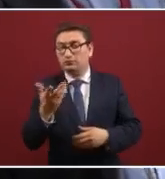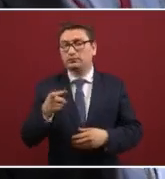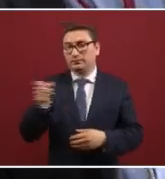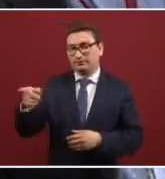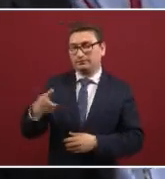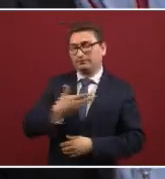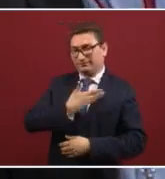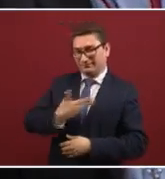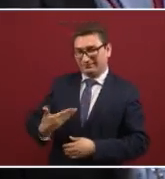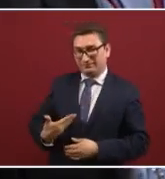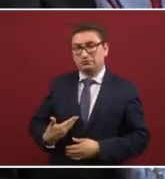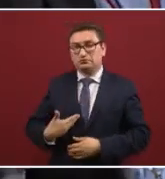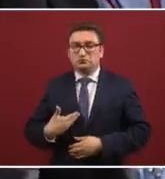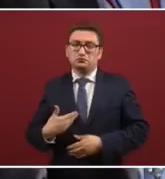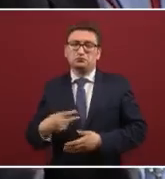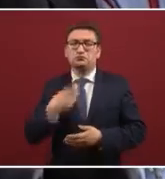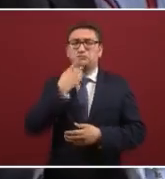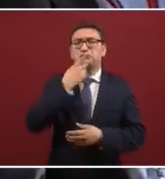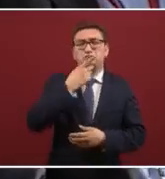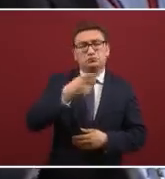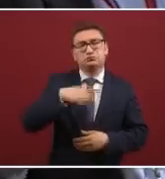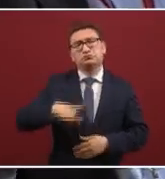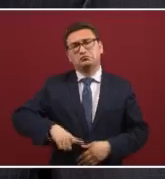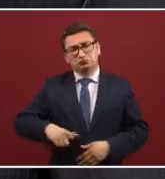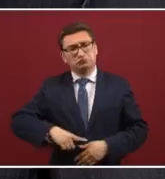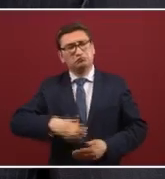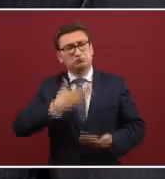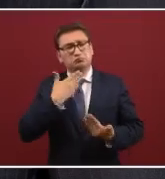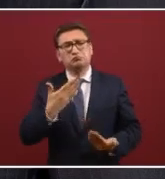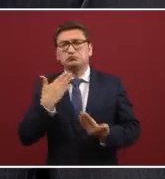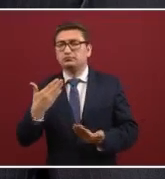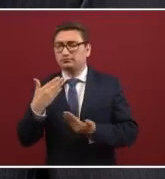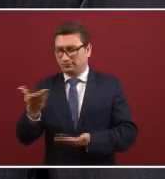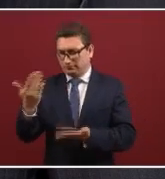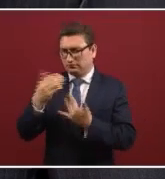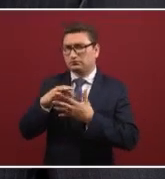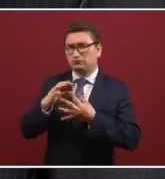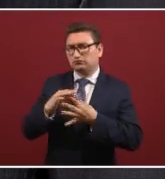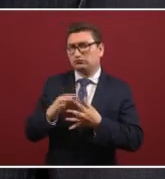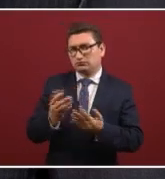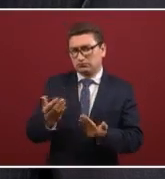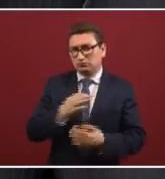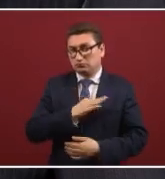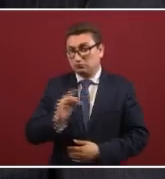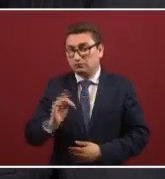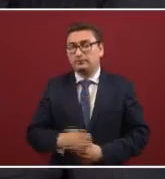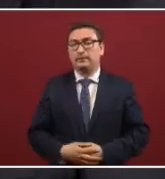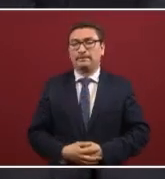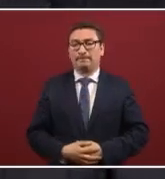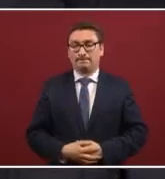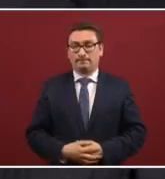presidenta salió hablando bien de su gobierno y no sé si nos podía ultimar un poquito más, detallar un poco más. Fue más. buena la